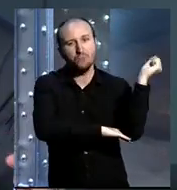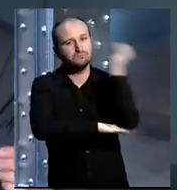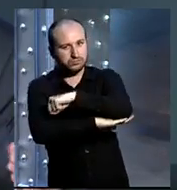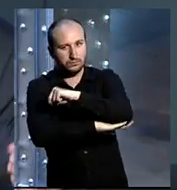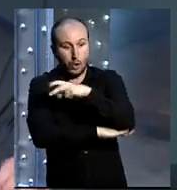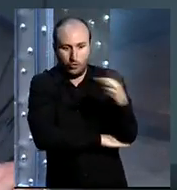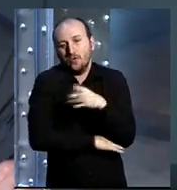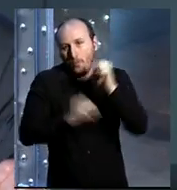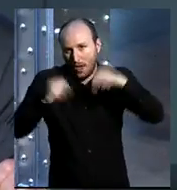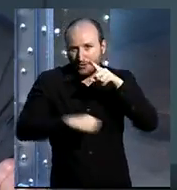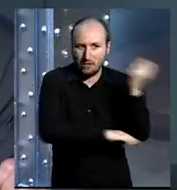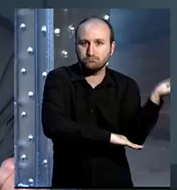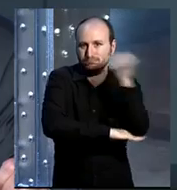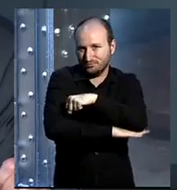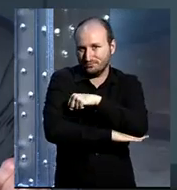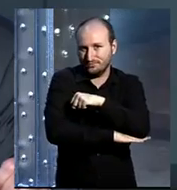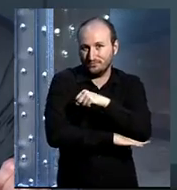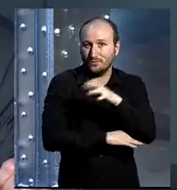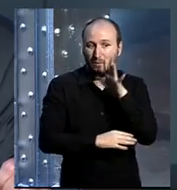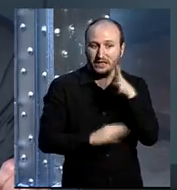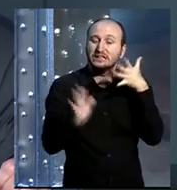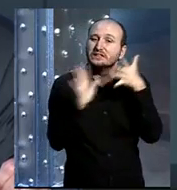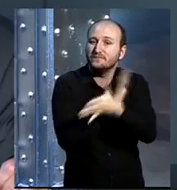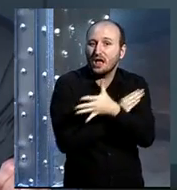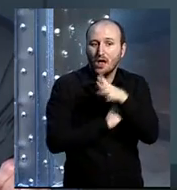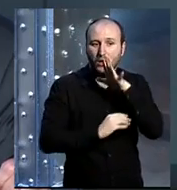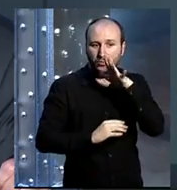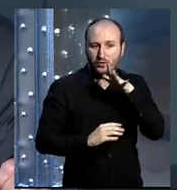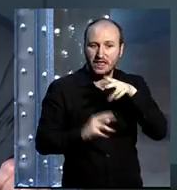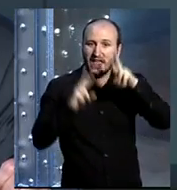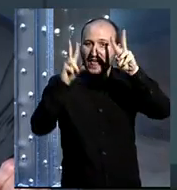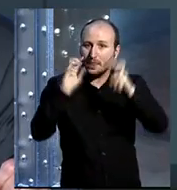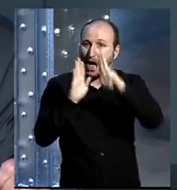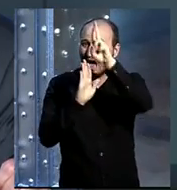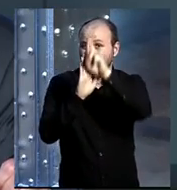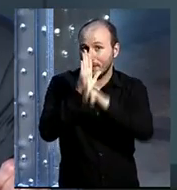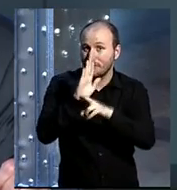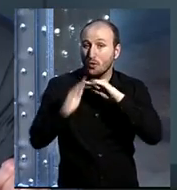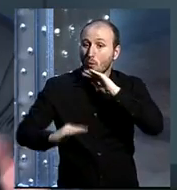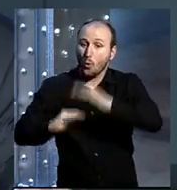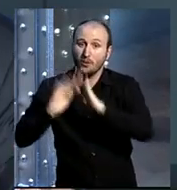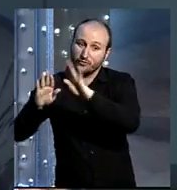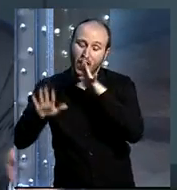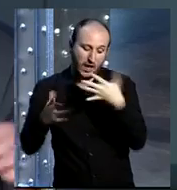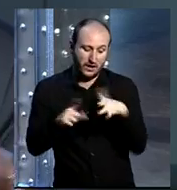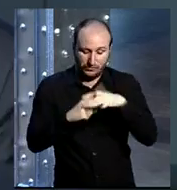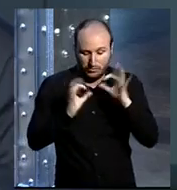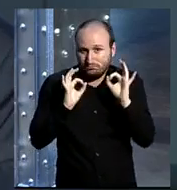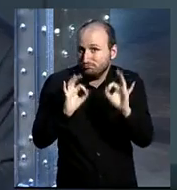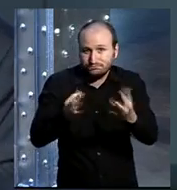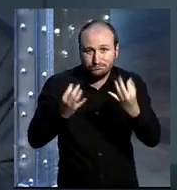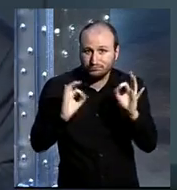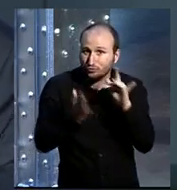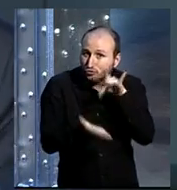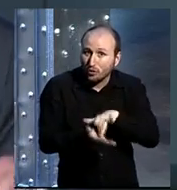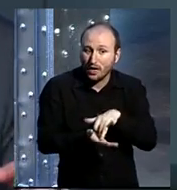¿no? Pero quiere decir que digamos, el propio lanzamiento del reglamento trajo esto, ¿no? Tenemos que agradecer a